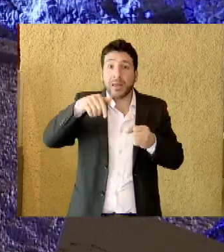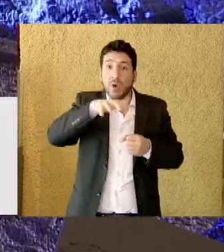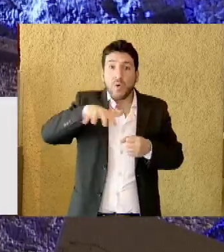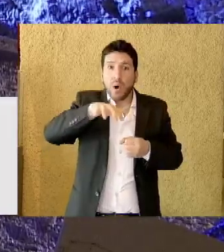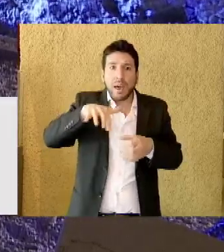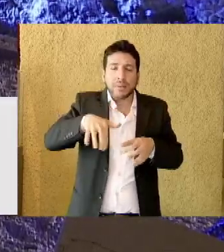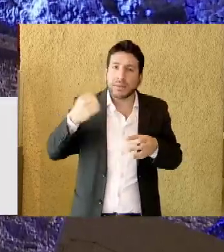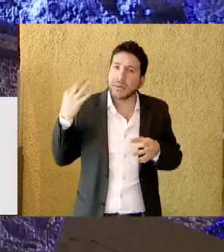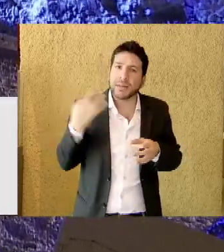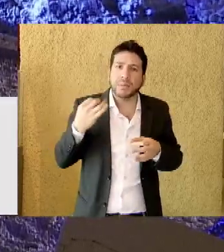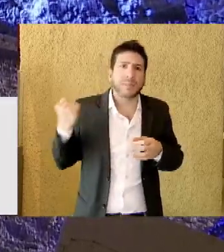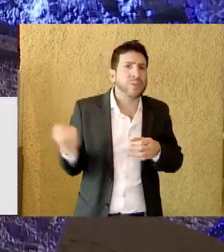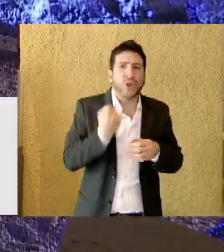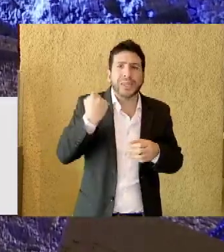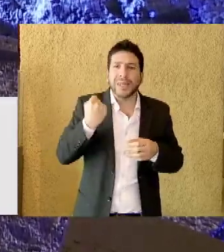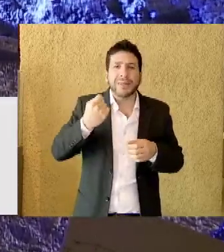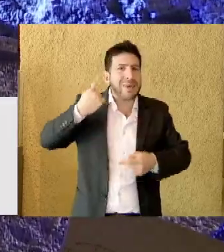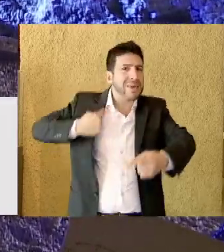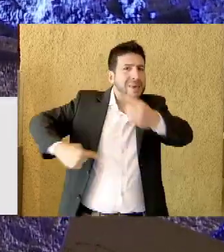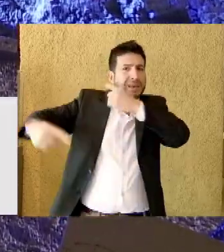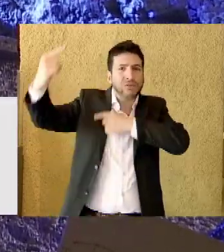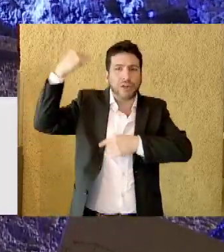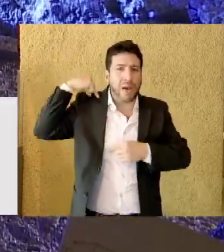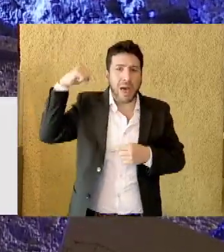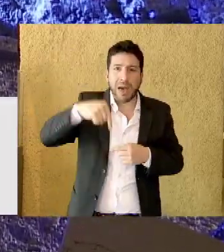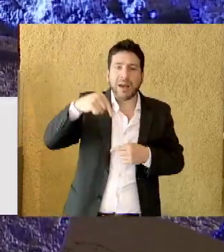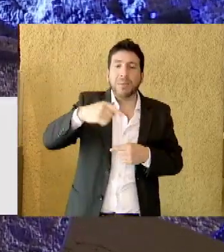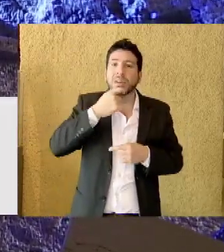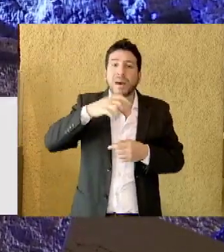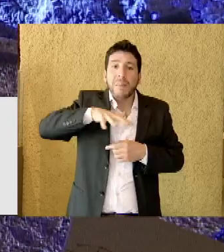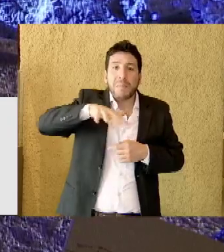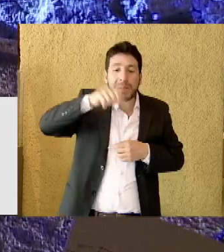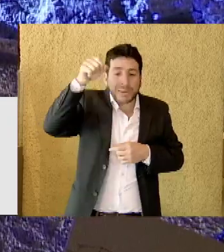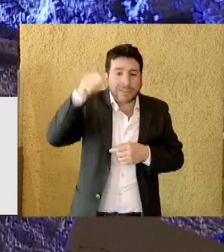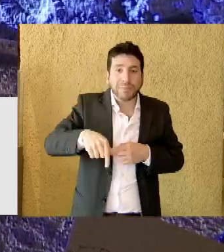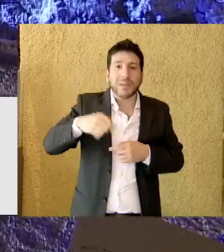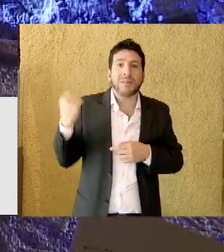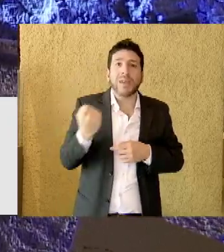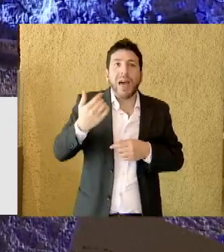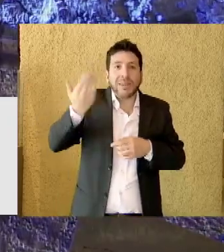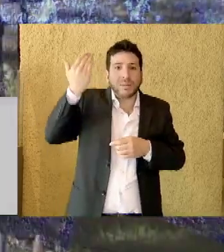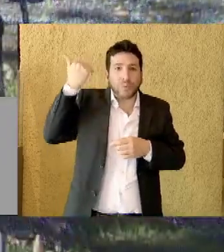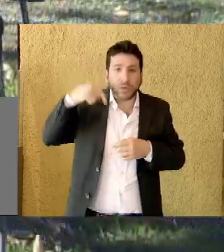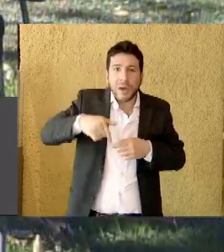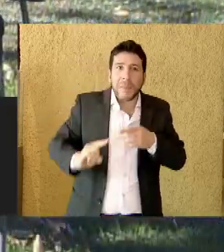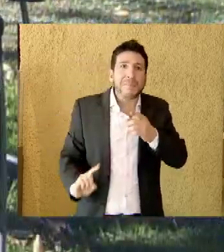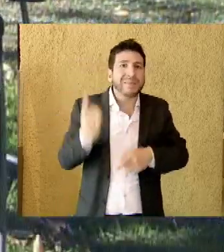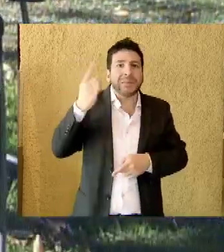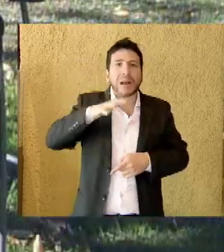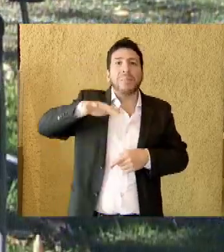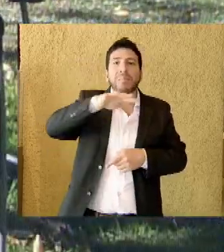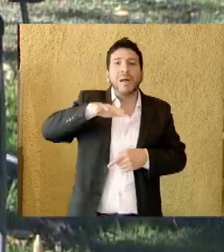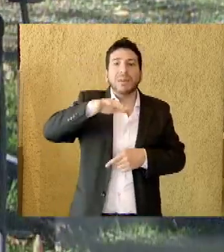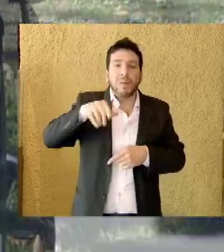muy emblemático, en esta Plaza Pedro del Castillo, Plaza Central, como se la conocía, o Plaza Principal, luego Plaza